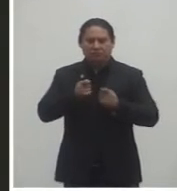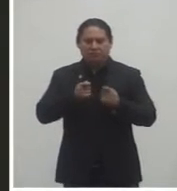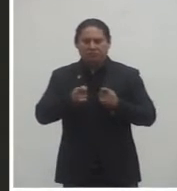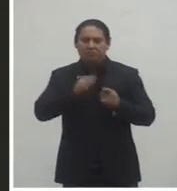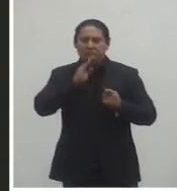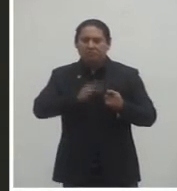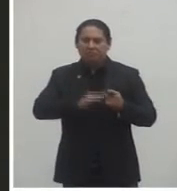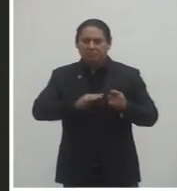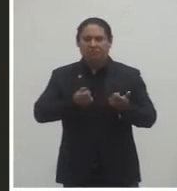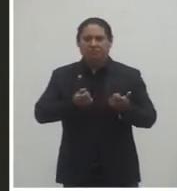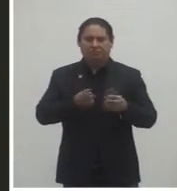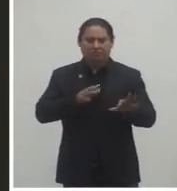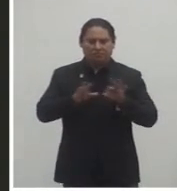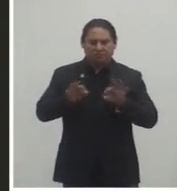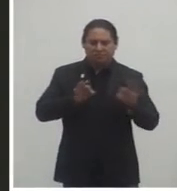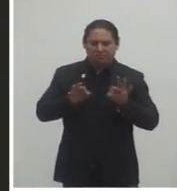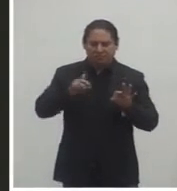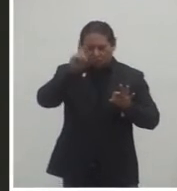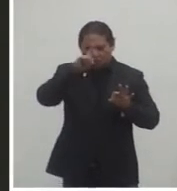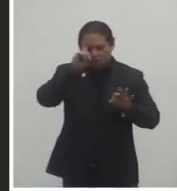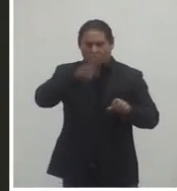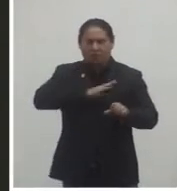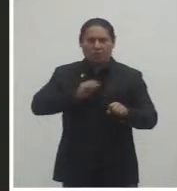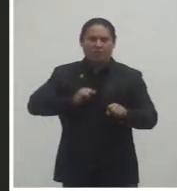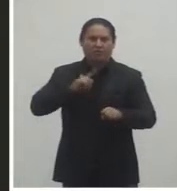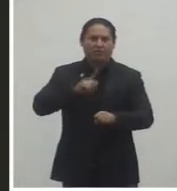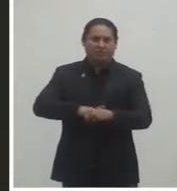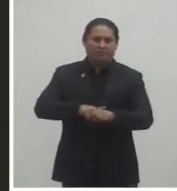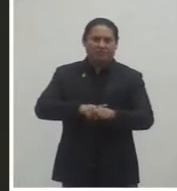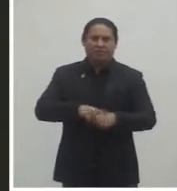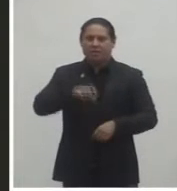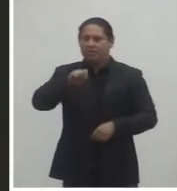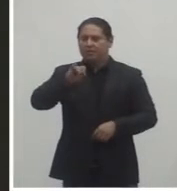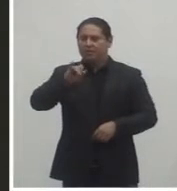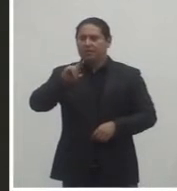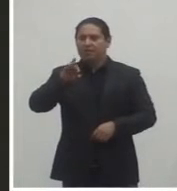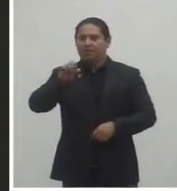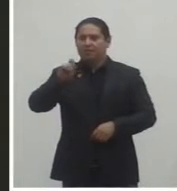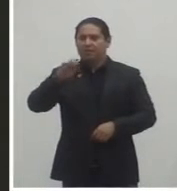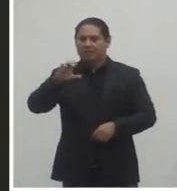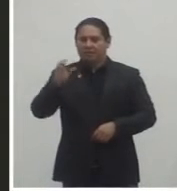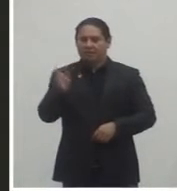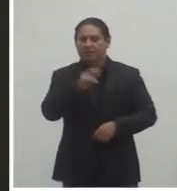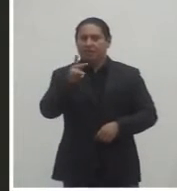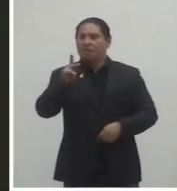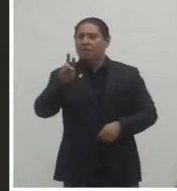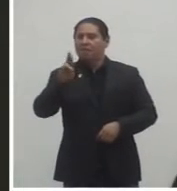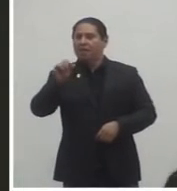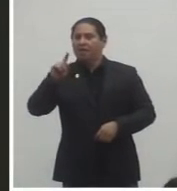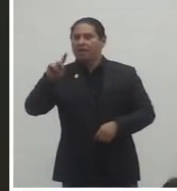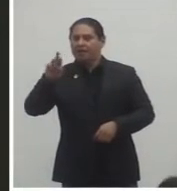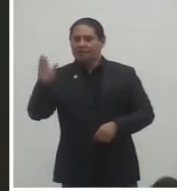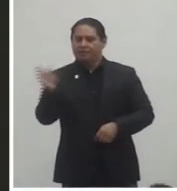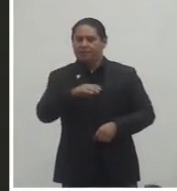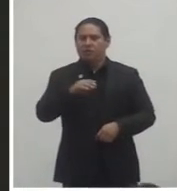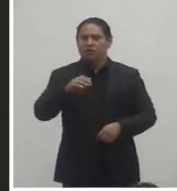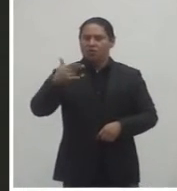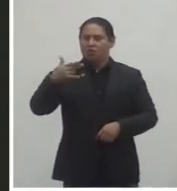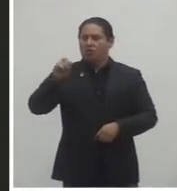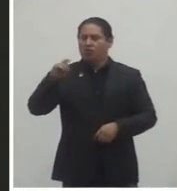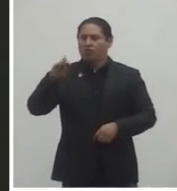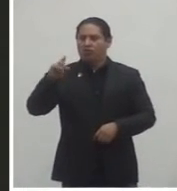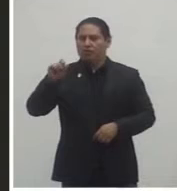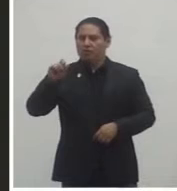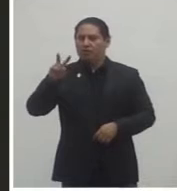procedimientos en el nombramiento de consejos municipales en Siltepet, Parral, Honduras de la Sierra,